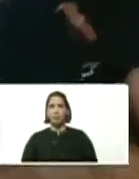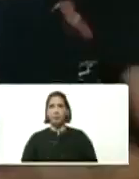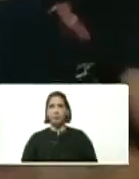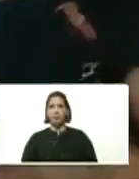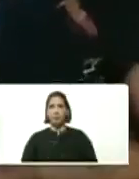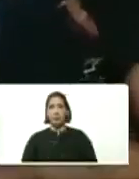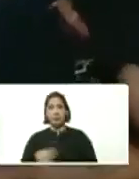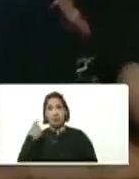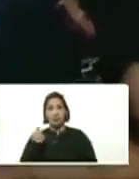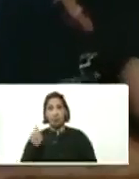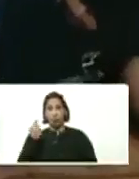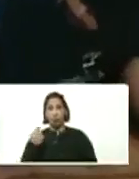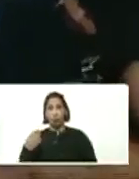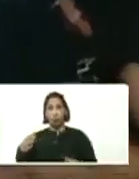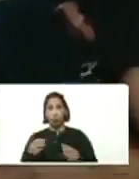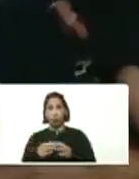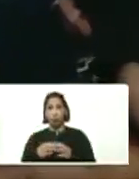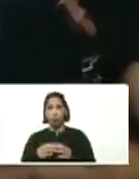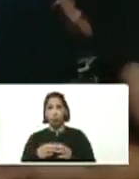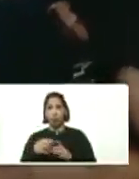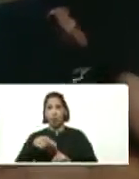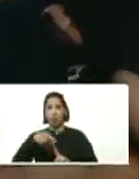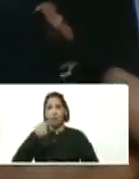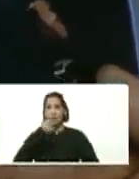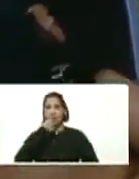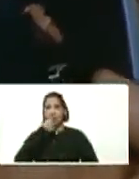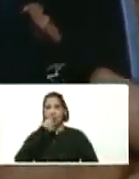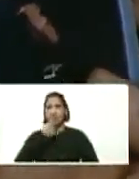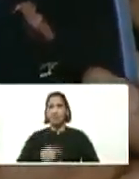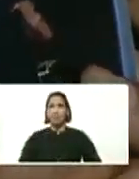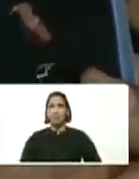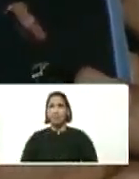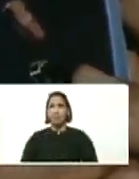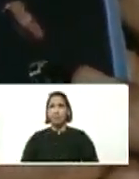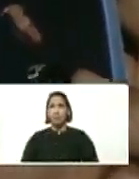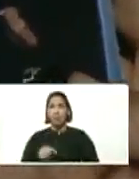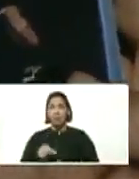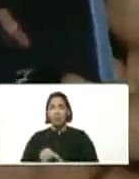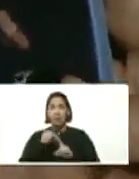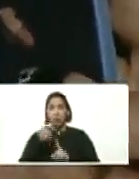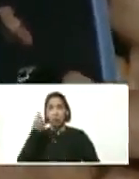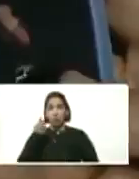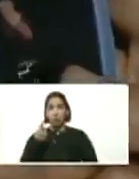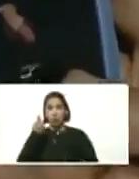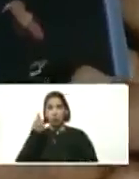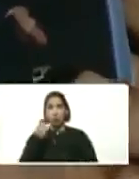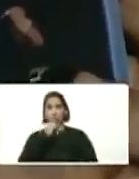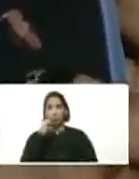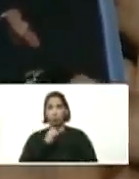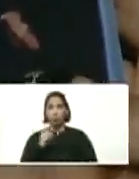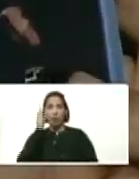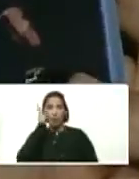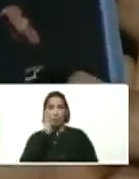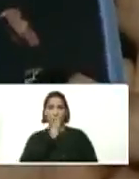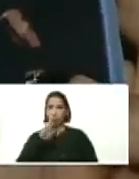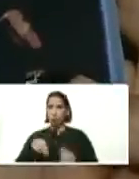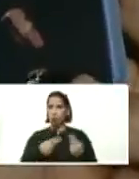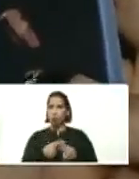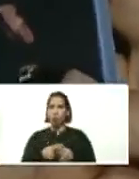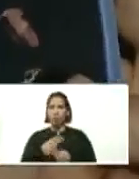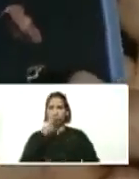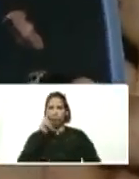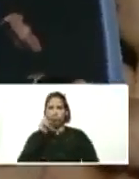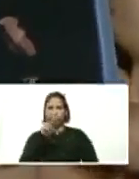Era diputado del partido COPEI, del Partido Verde. Lo eligieron diputado por el Zulia, aunque Capriles nunca en la vida ha ido al